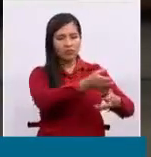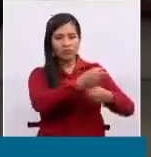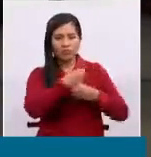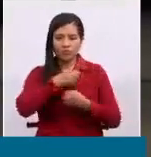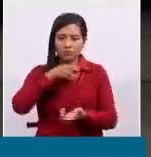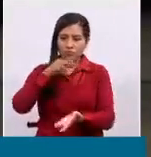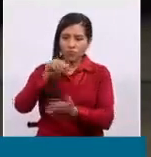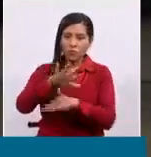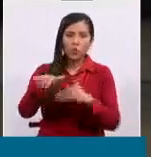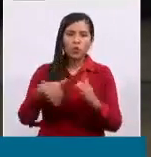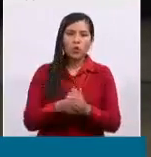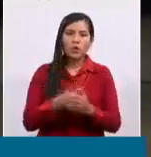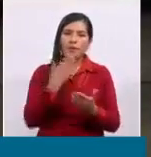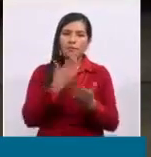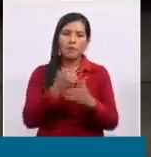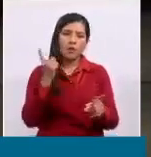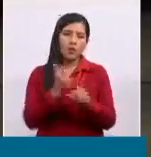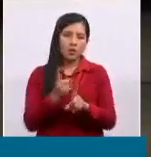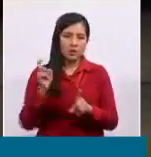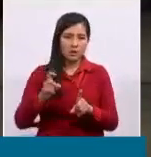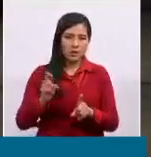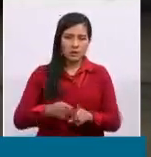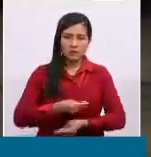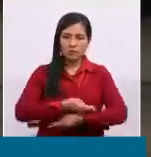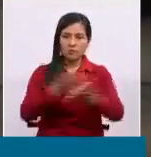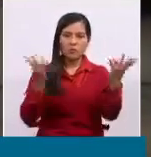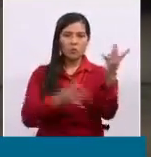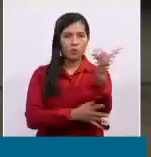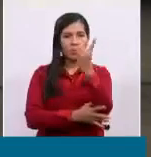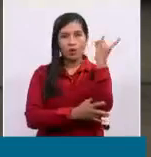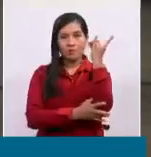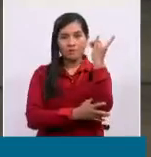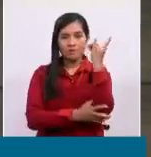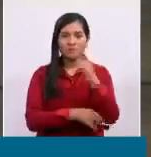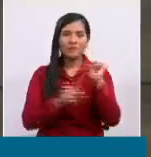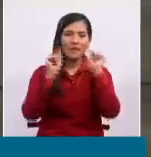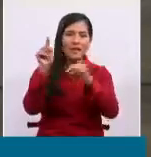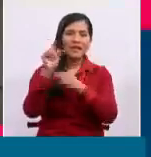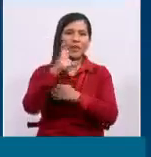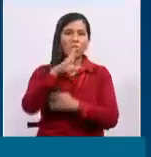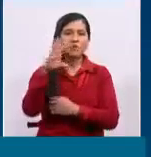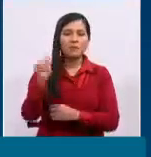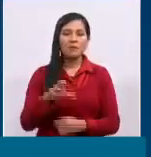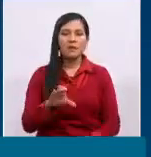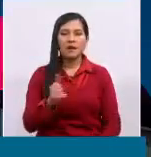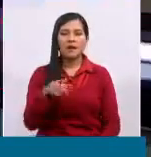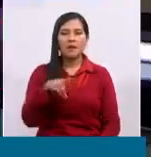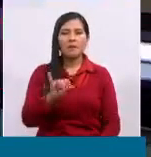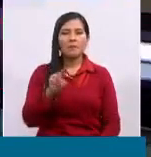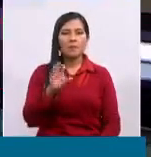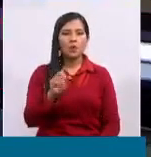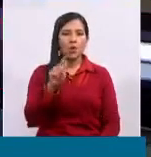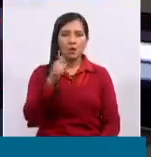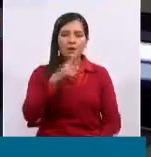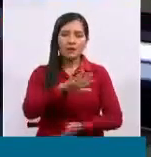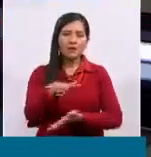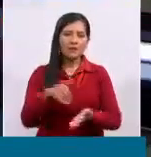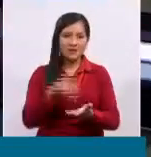el 100% de lo que sería esta demanda. Bien, Capinota va a ser el centro de construcción